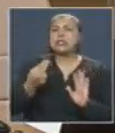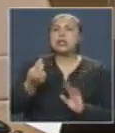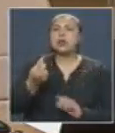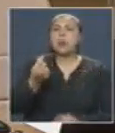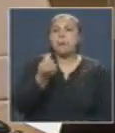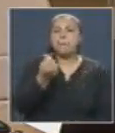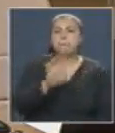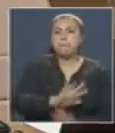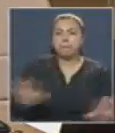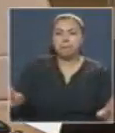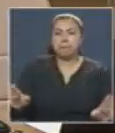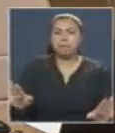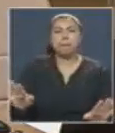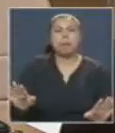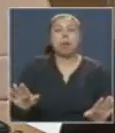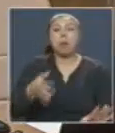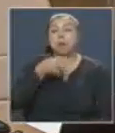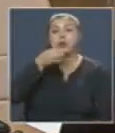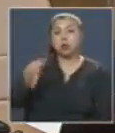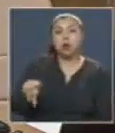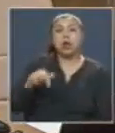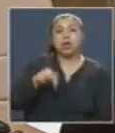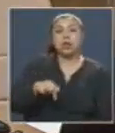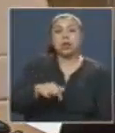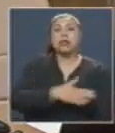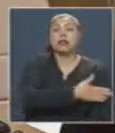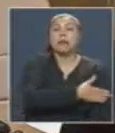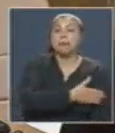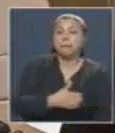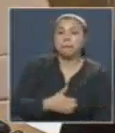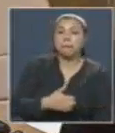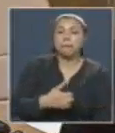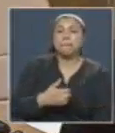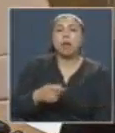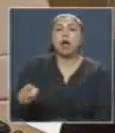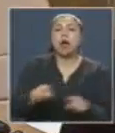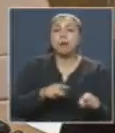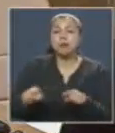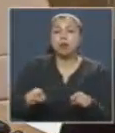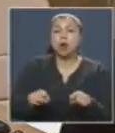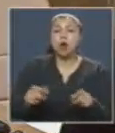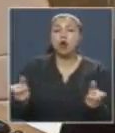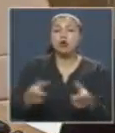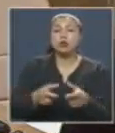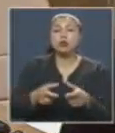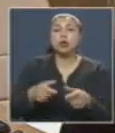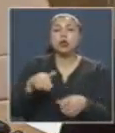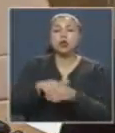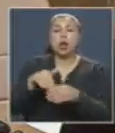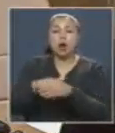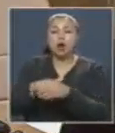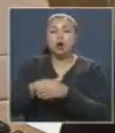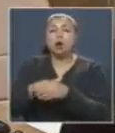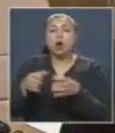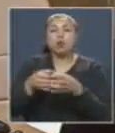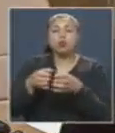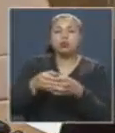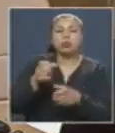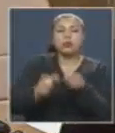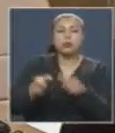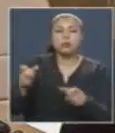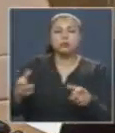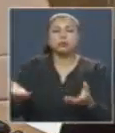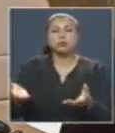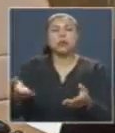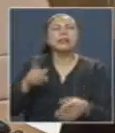AFP. Y por eso planteó que esta cotización adicional fuera administrada por un Consejo de Ahorro Colectivo. ¿Qué hizo